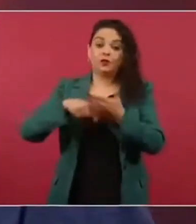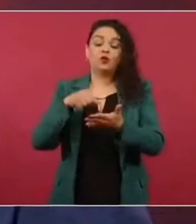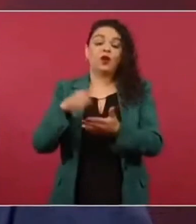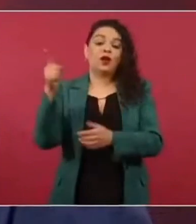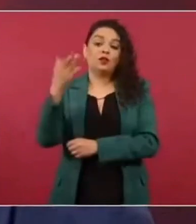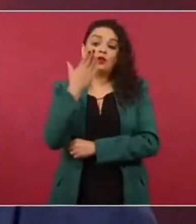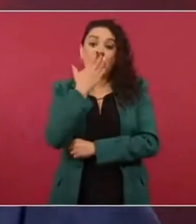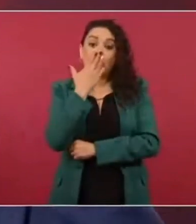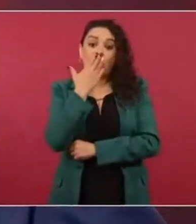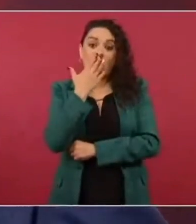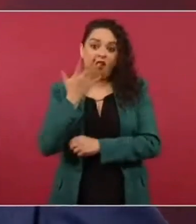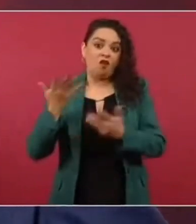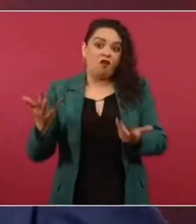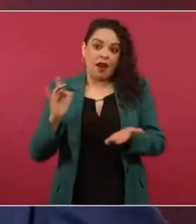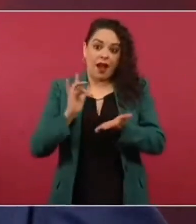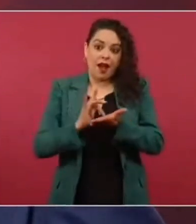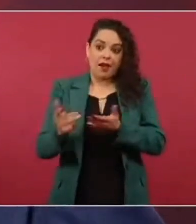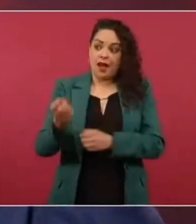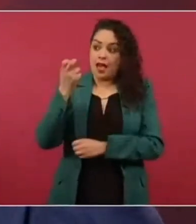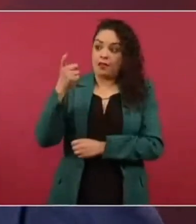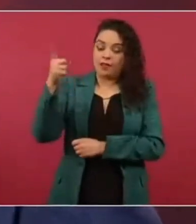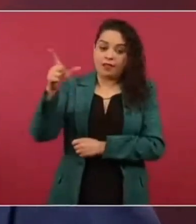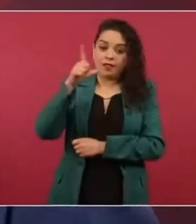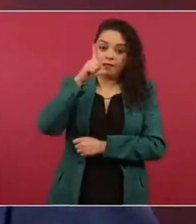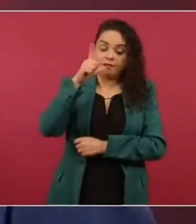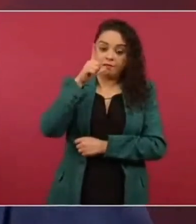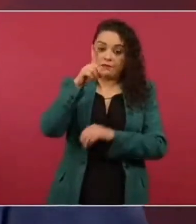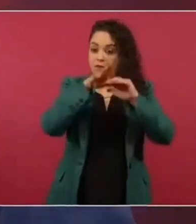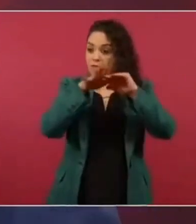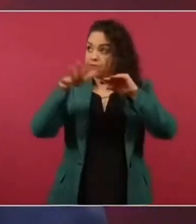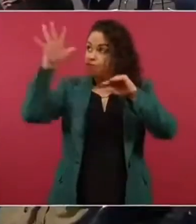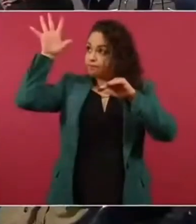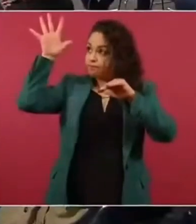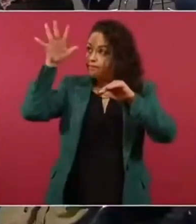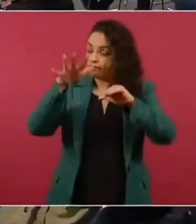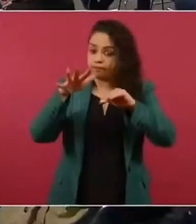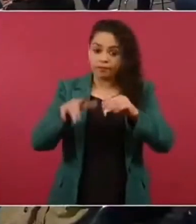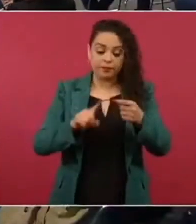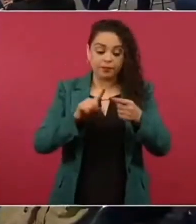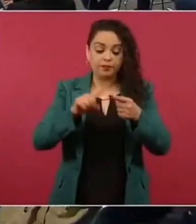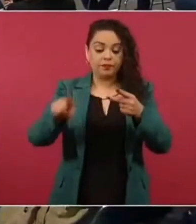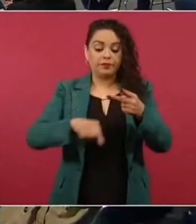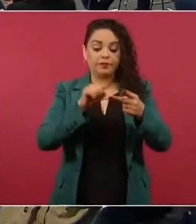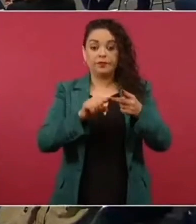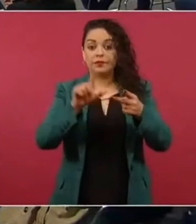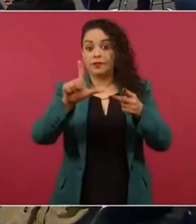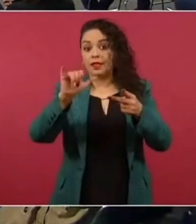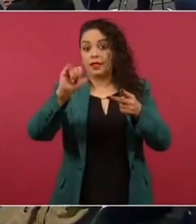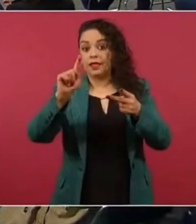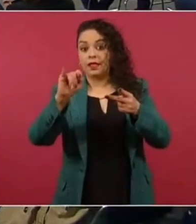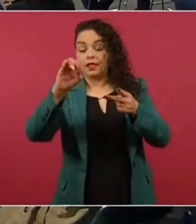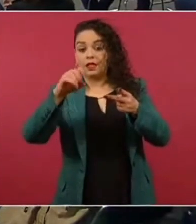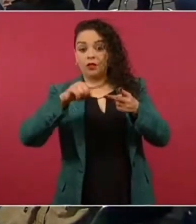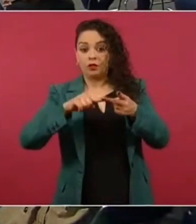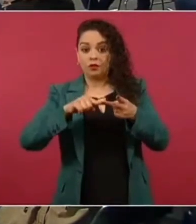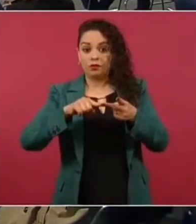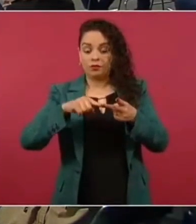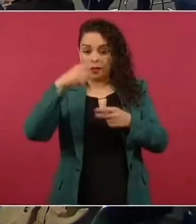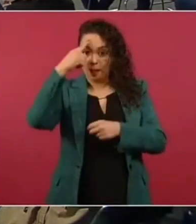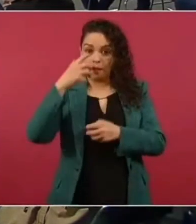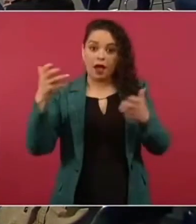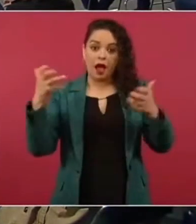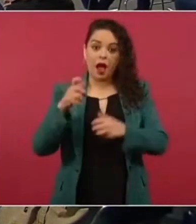estas plantas solares, por el litio para la elaboración de